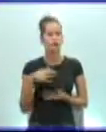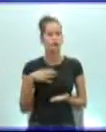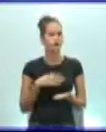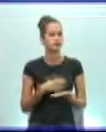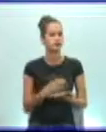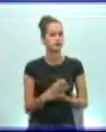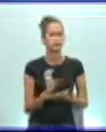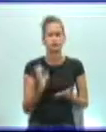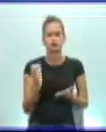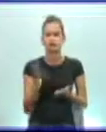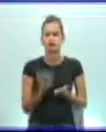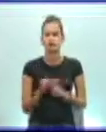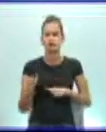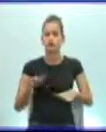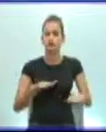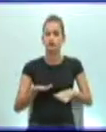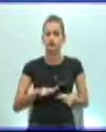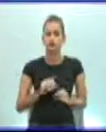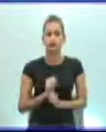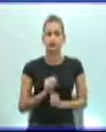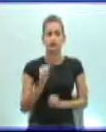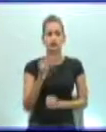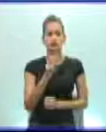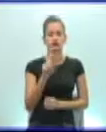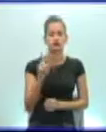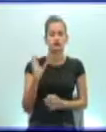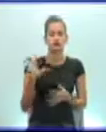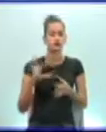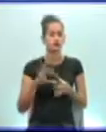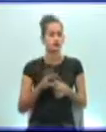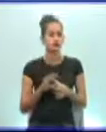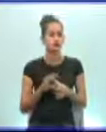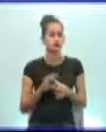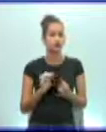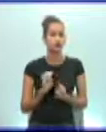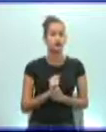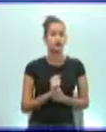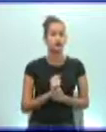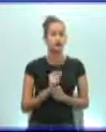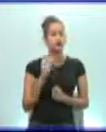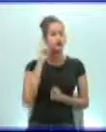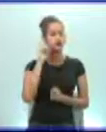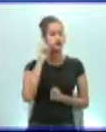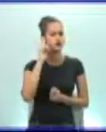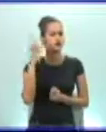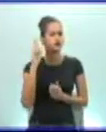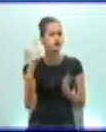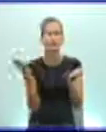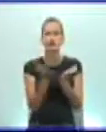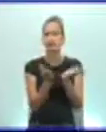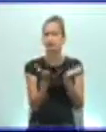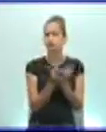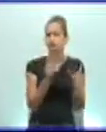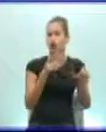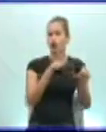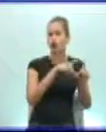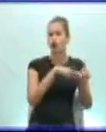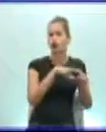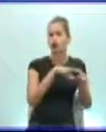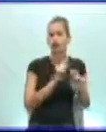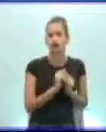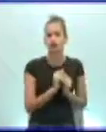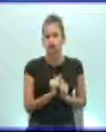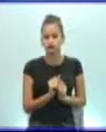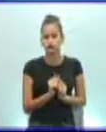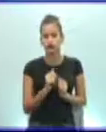clases de preparación para el 12º grado, donde estamos, recuerden, estudiando el contenido, ¿no?, que se imparte